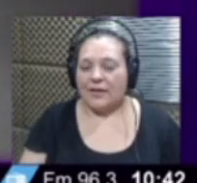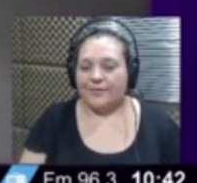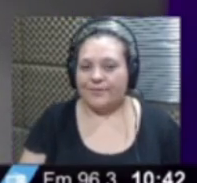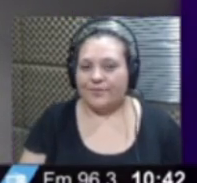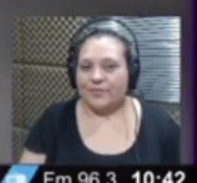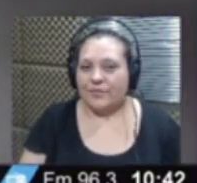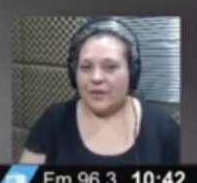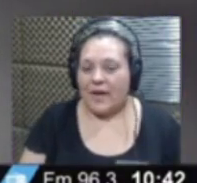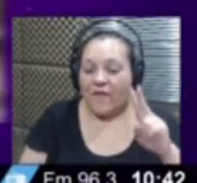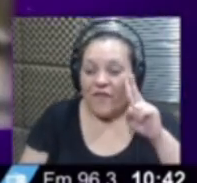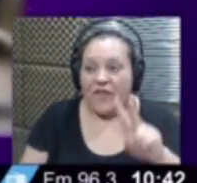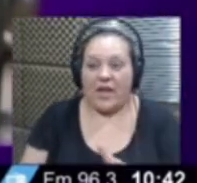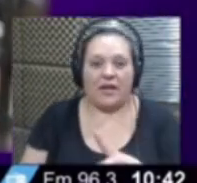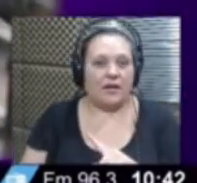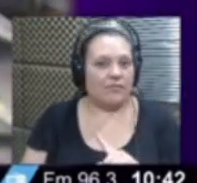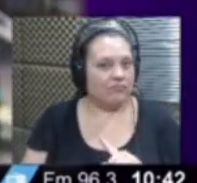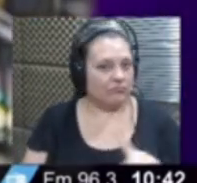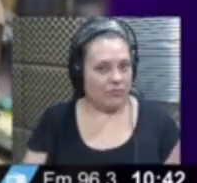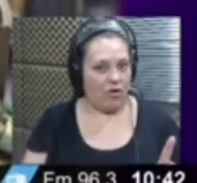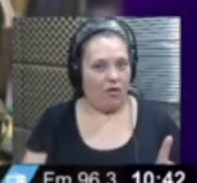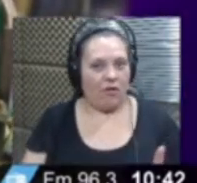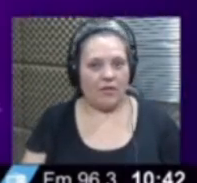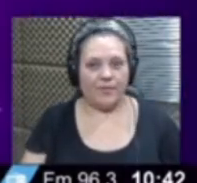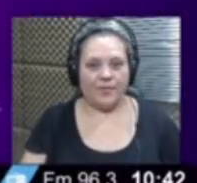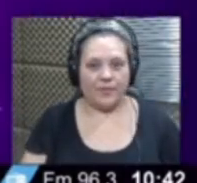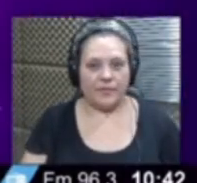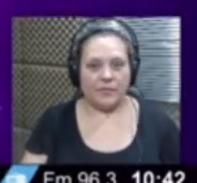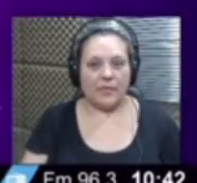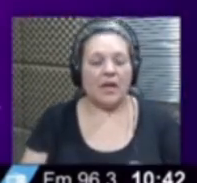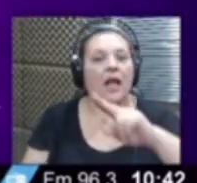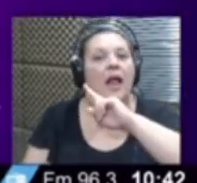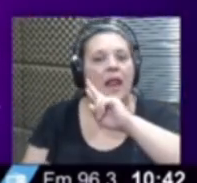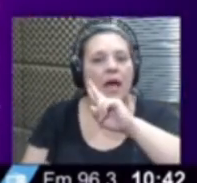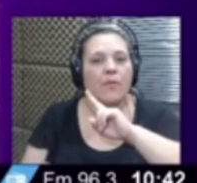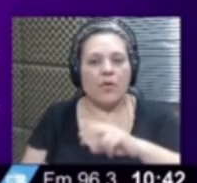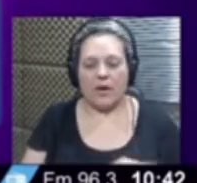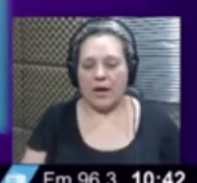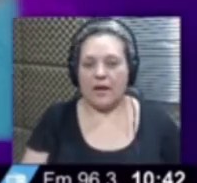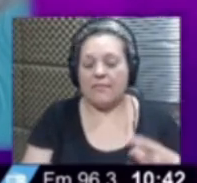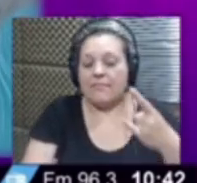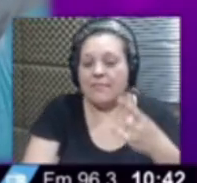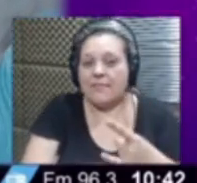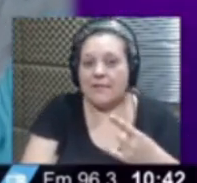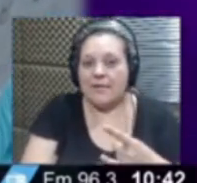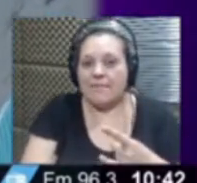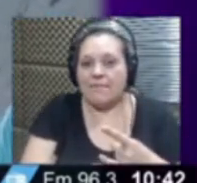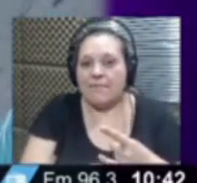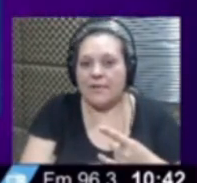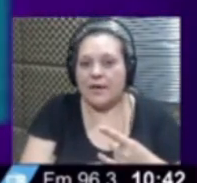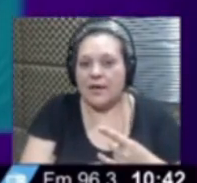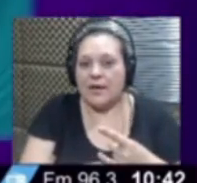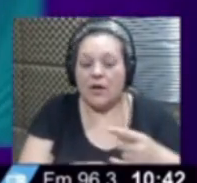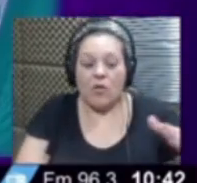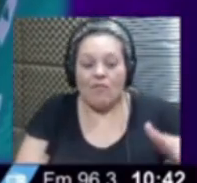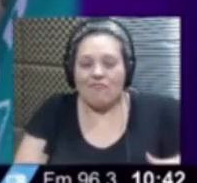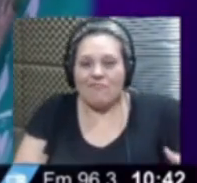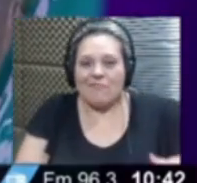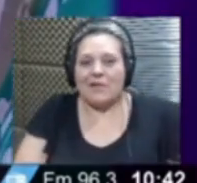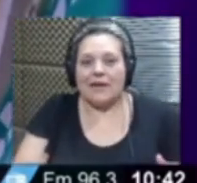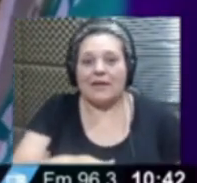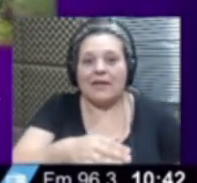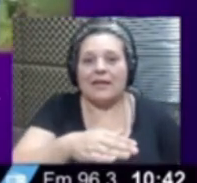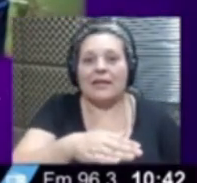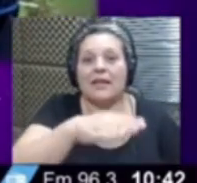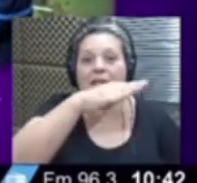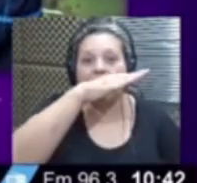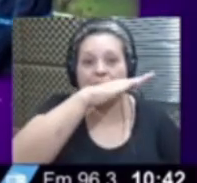movimiento negro. La mujer ocupa un lugar muy importante porque la mujer, al igual que en todas partes del